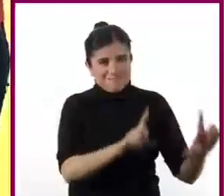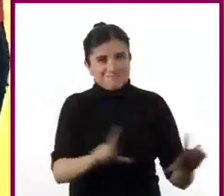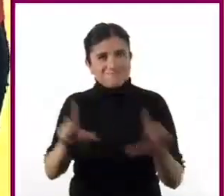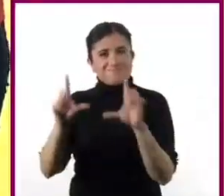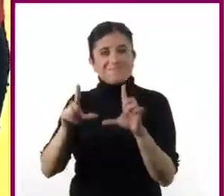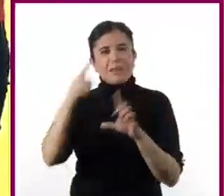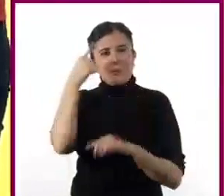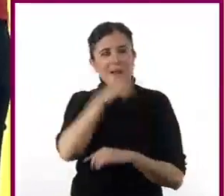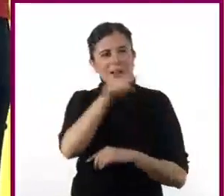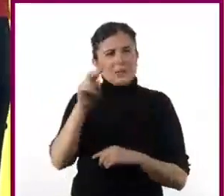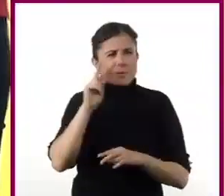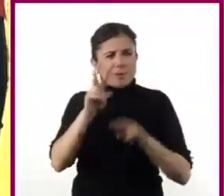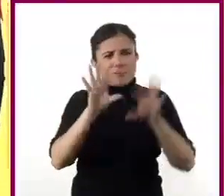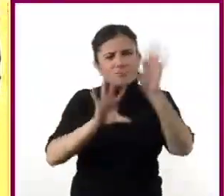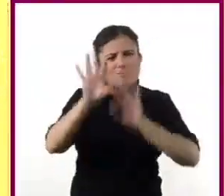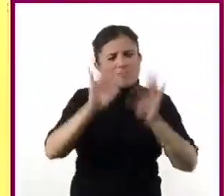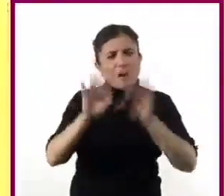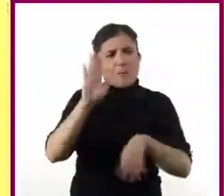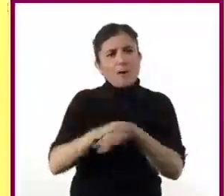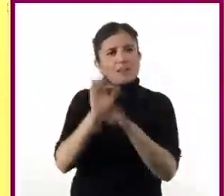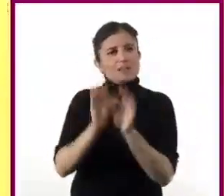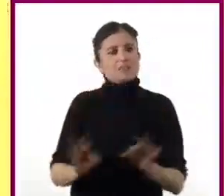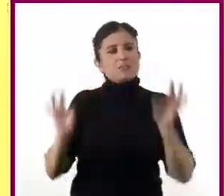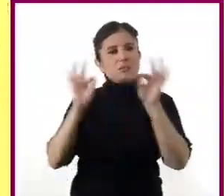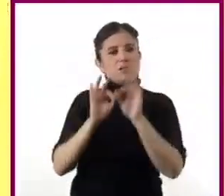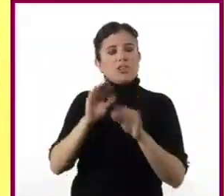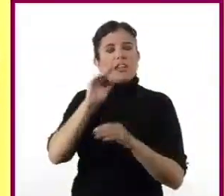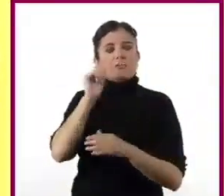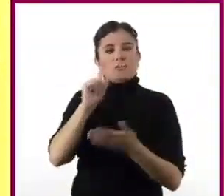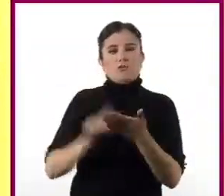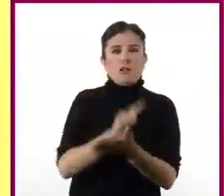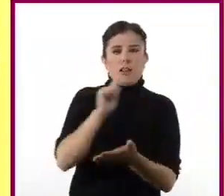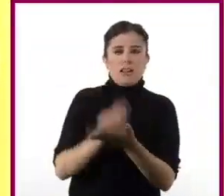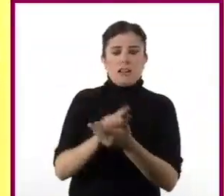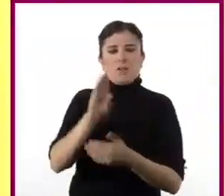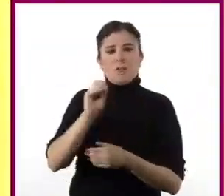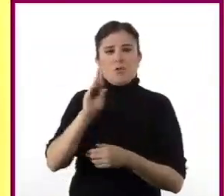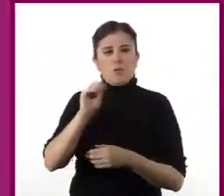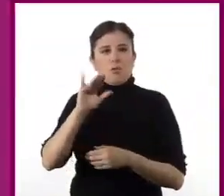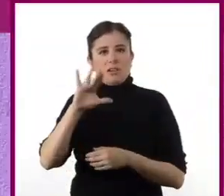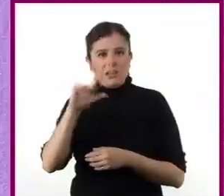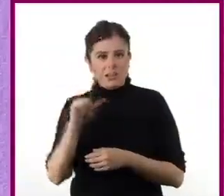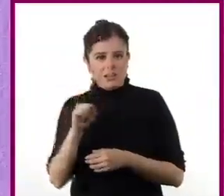para recuperar los elementos más importantes sobre las reformas borbónicas.